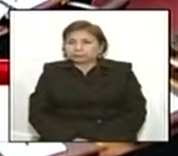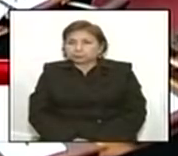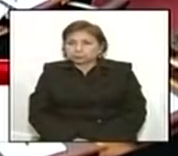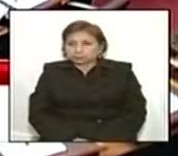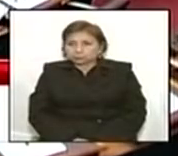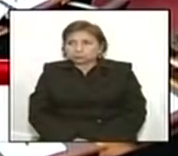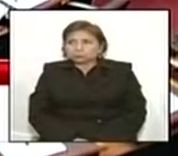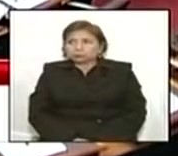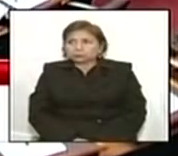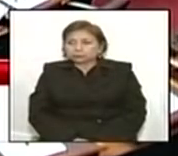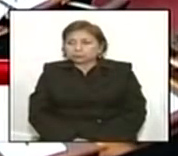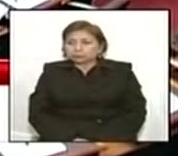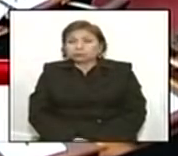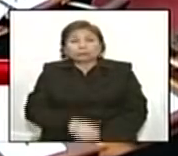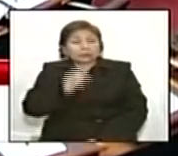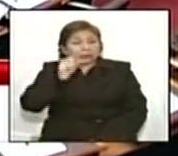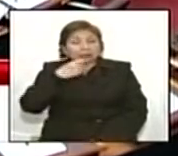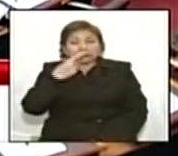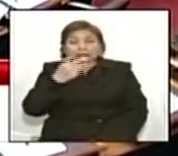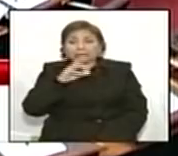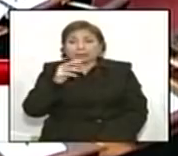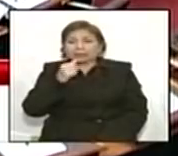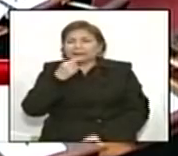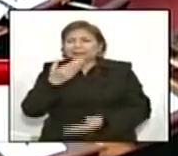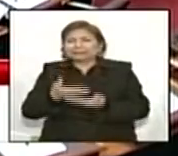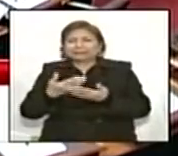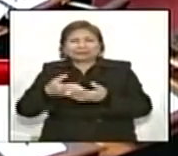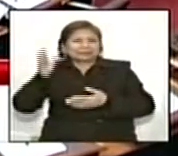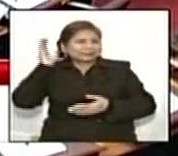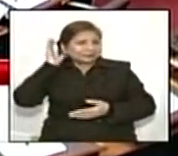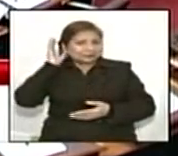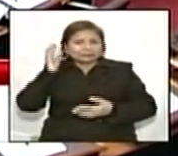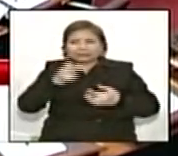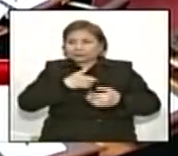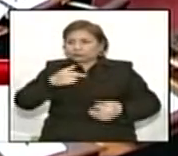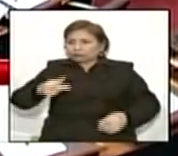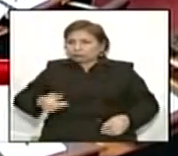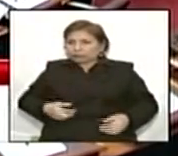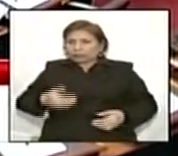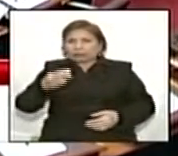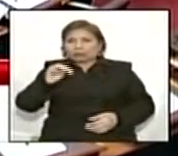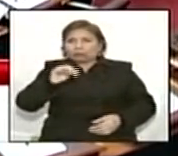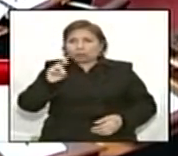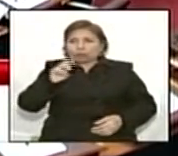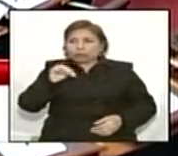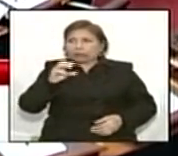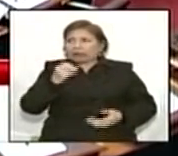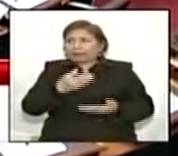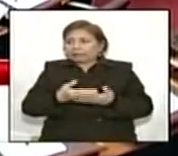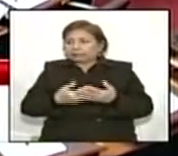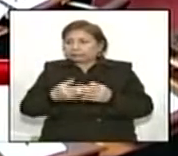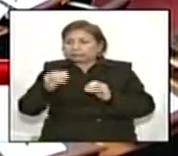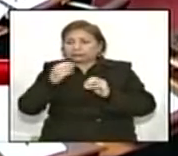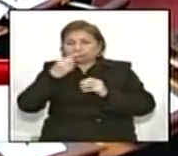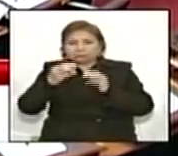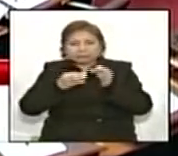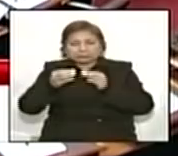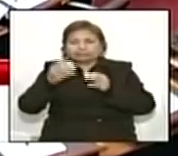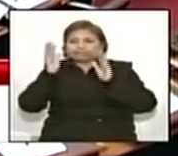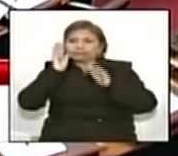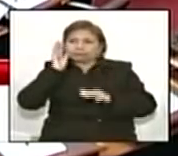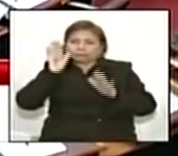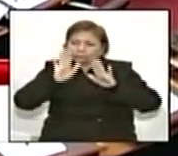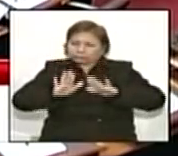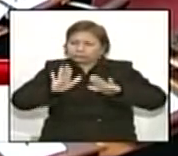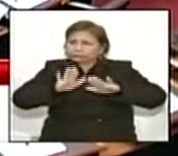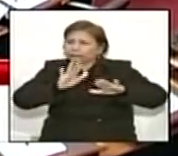y también el abogado del presidente entonces, los que van a ofrecer prebendas o cosas que aún de hecho son materia de investigación, pero son los